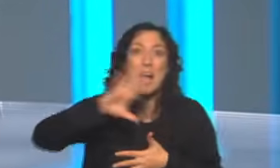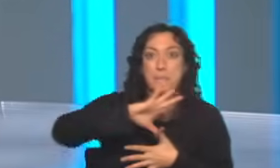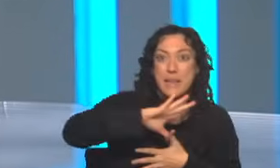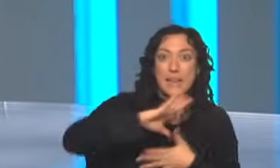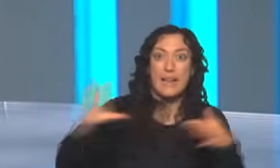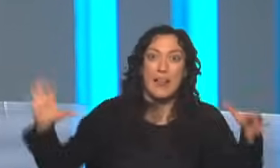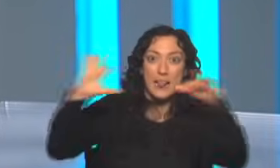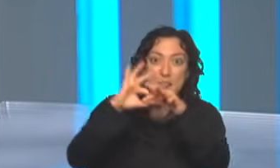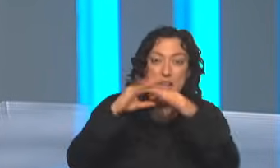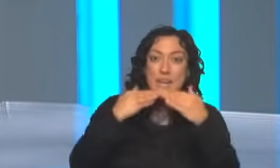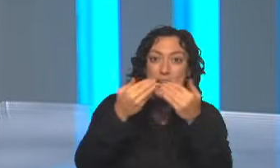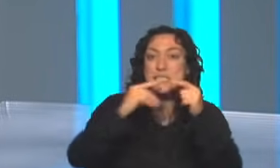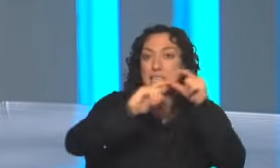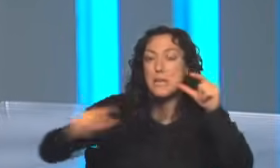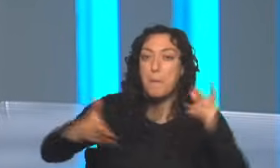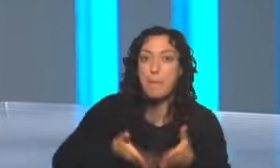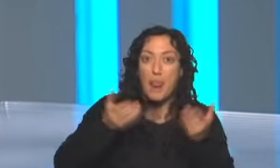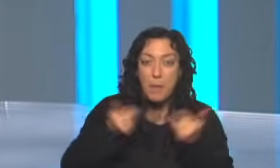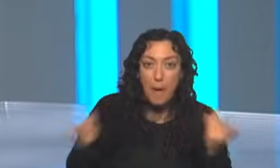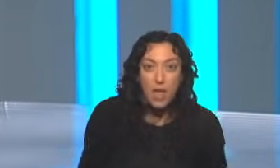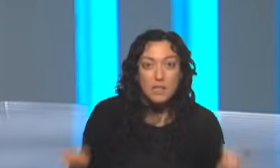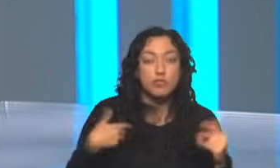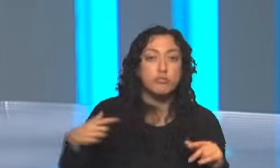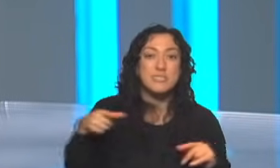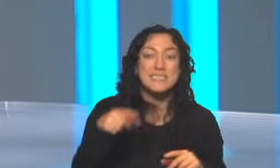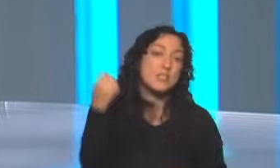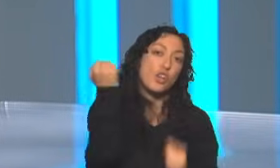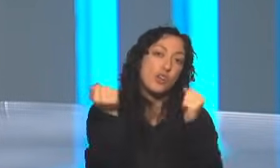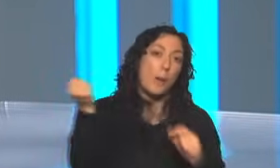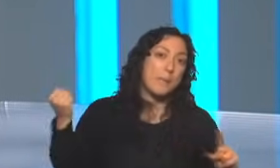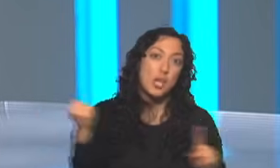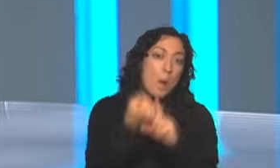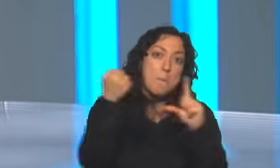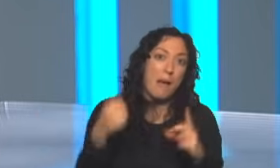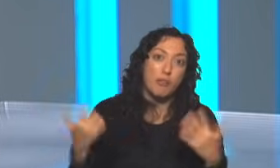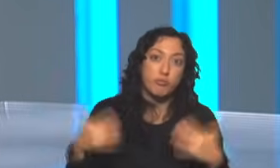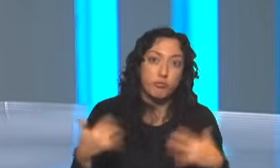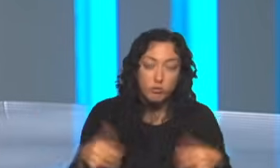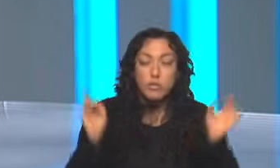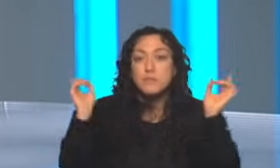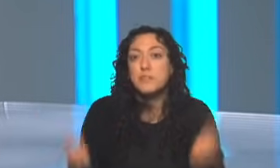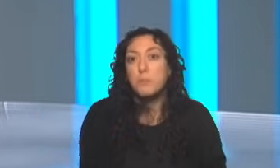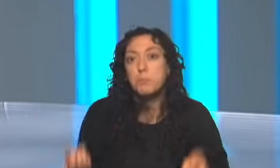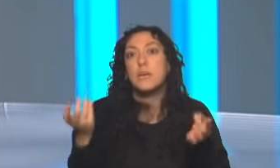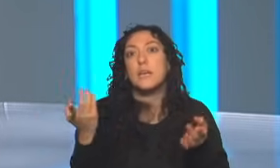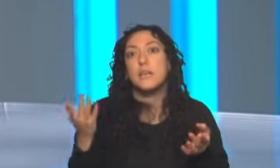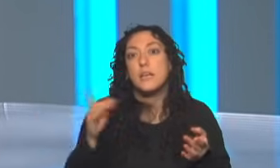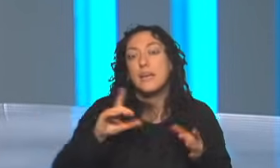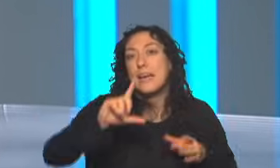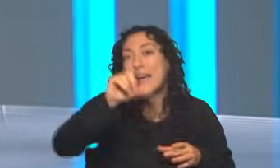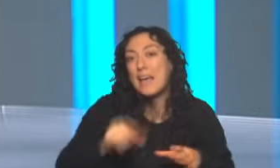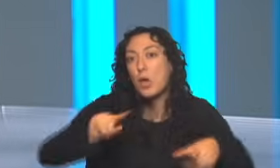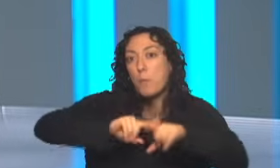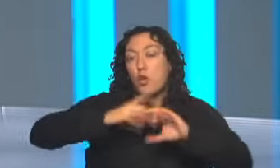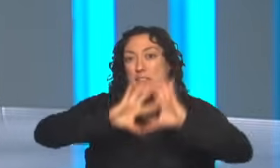Y obviamente tiene mucho que ver en el impacto económico sobre el Canal de Panamá, y además un impacto geopolítico,